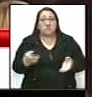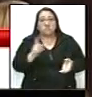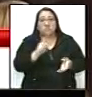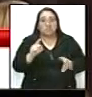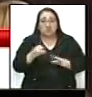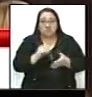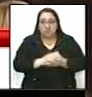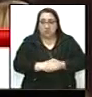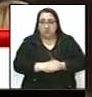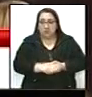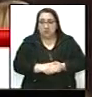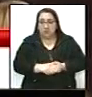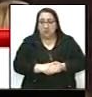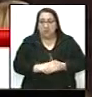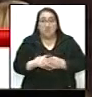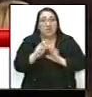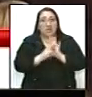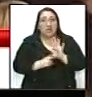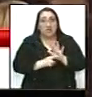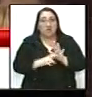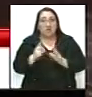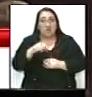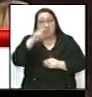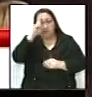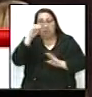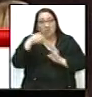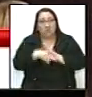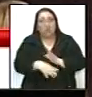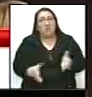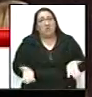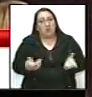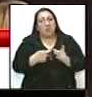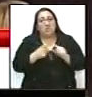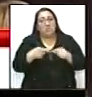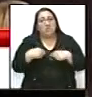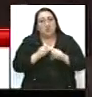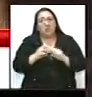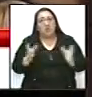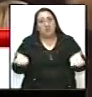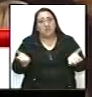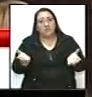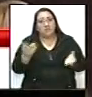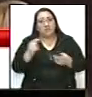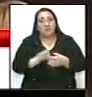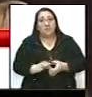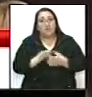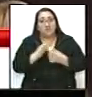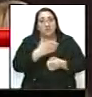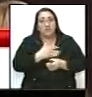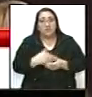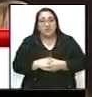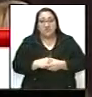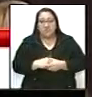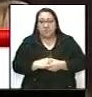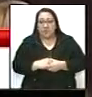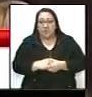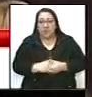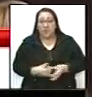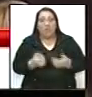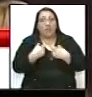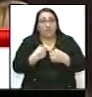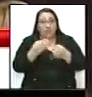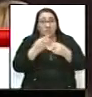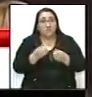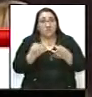van a ser favorecidos los de las regiones del Perú profundo. Entonces, eso debe quedar bien claro, y particularmente, presidenta, quien habla, y estoy seguro